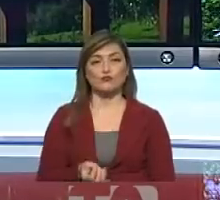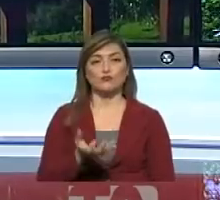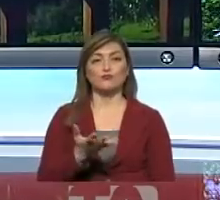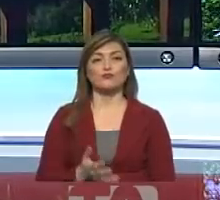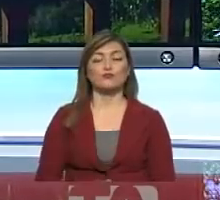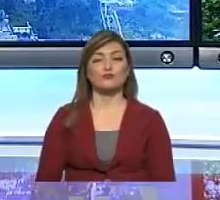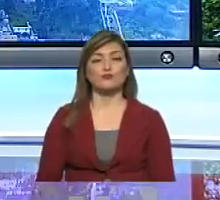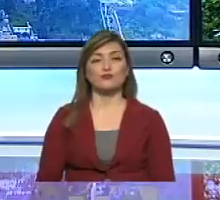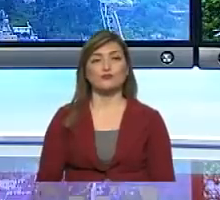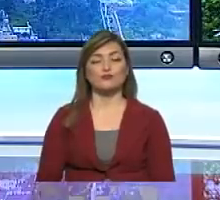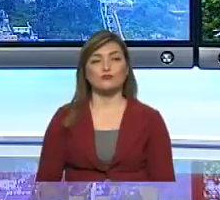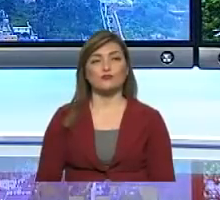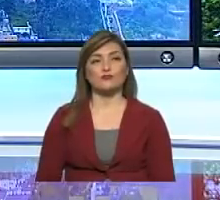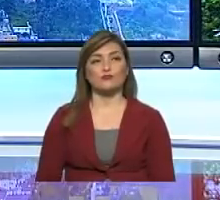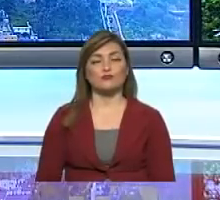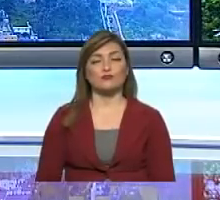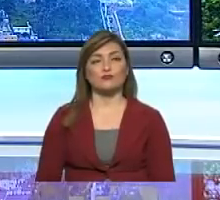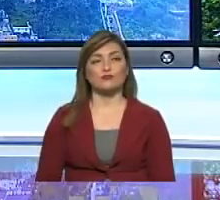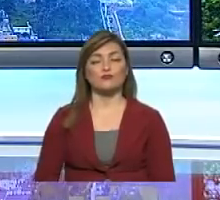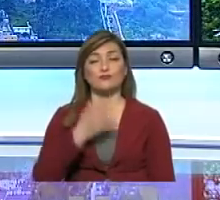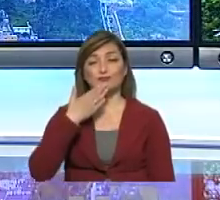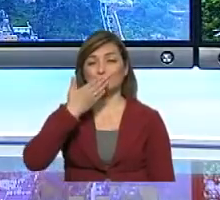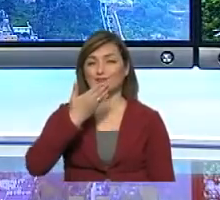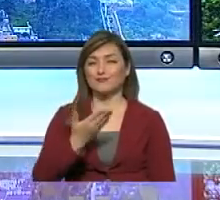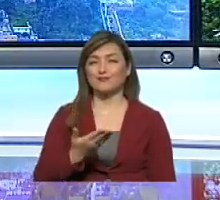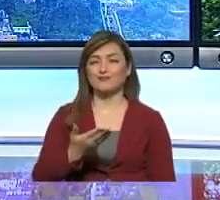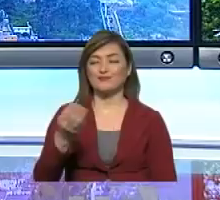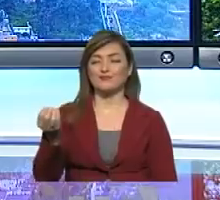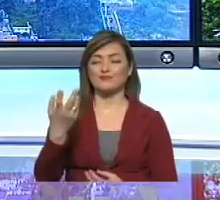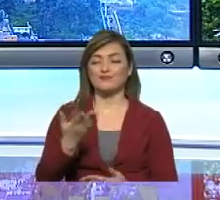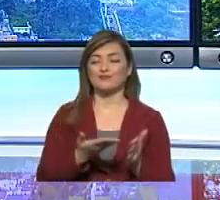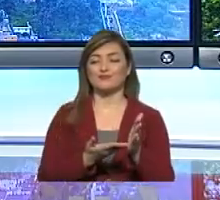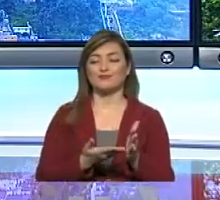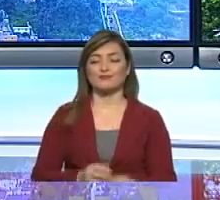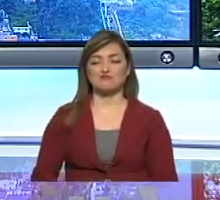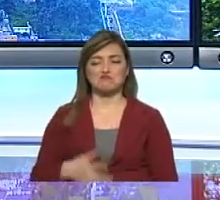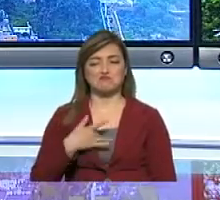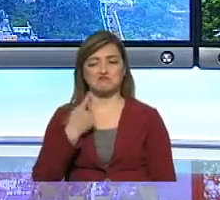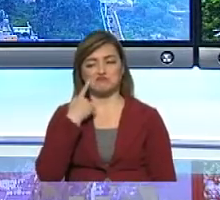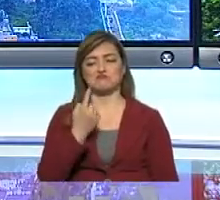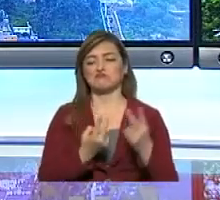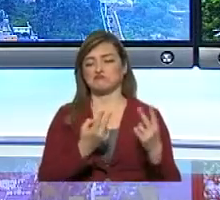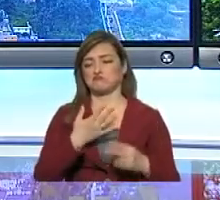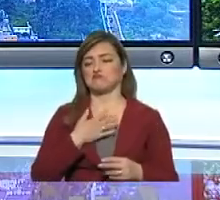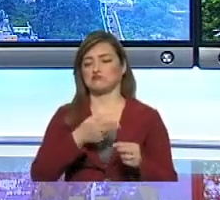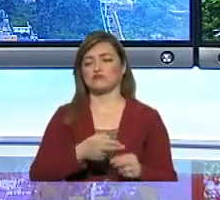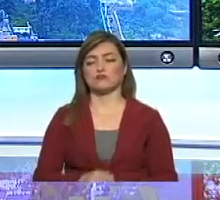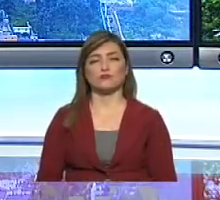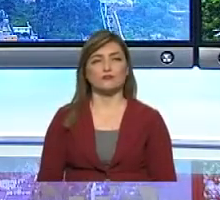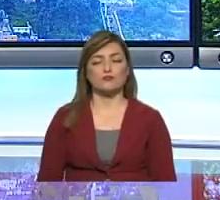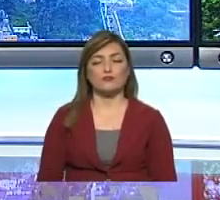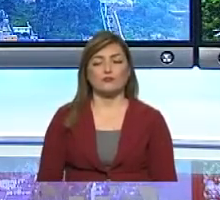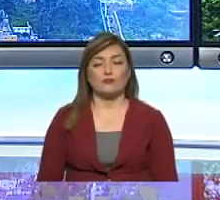Buen día también para ti, Fer, y muchísimas gracias por mostrar esta alternativa. Te tomaré la palabra, asistiré. Quizás en caso usted se